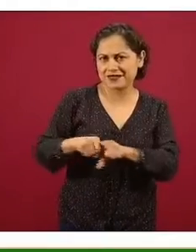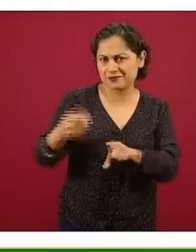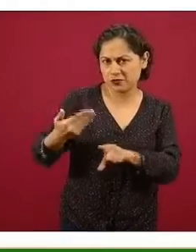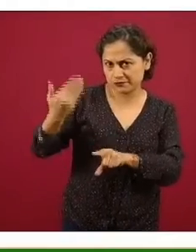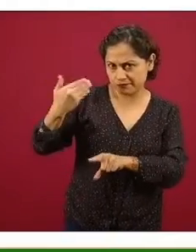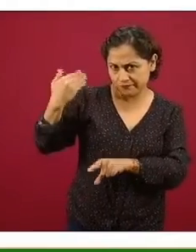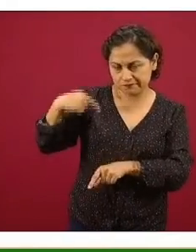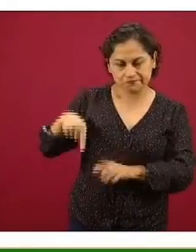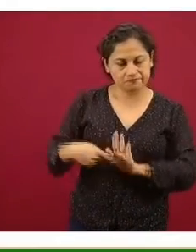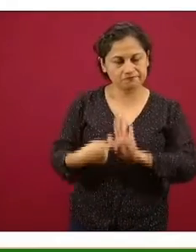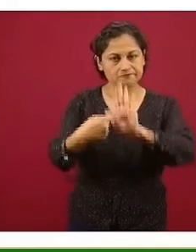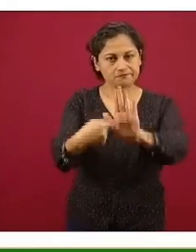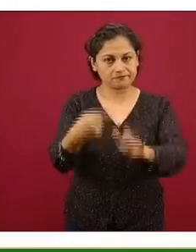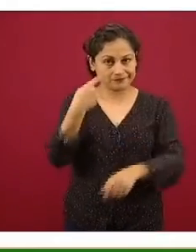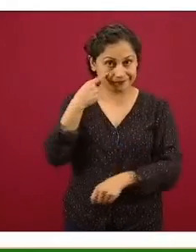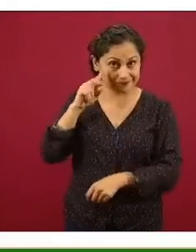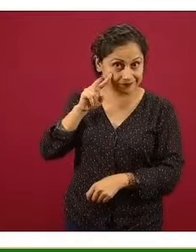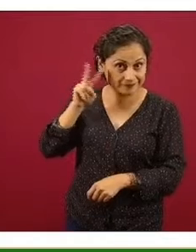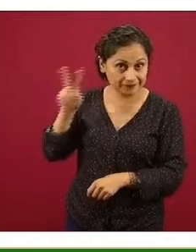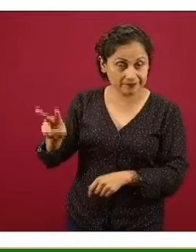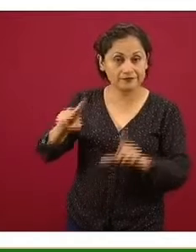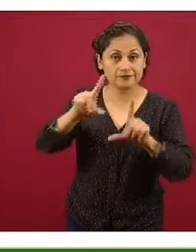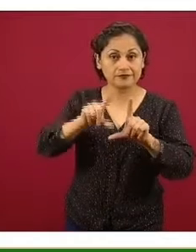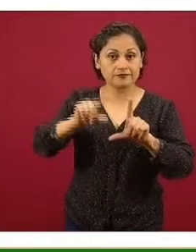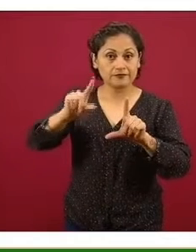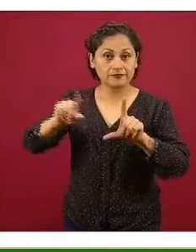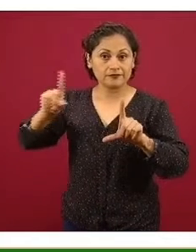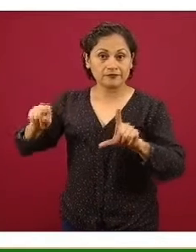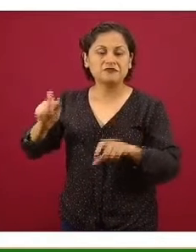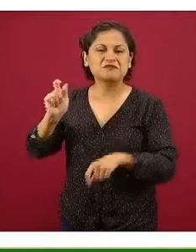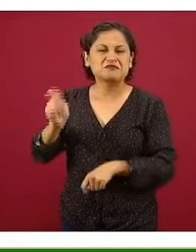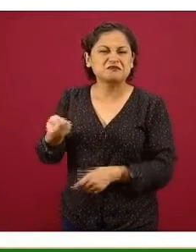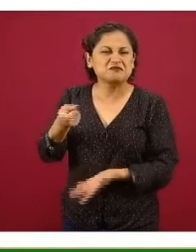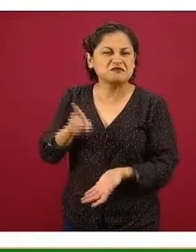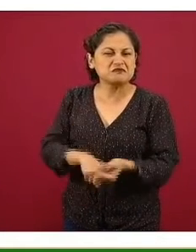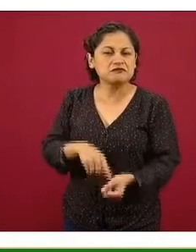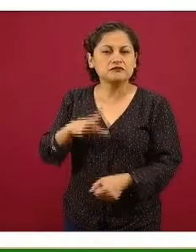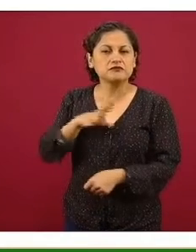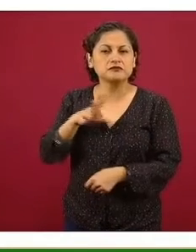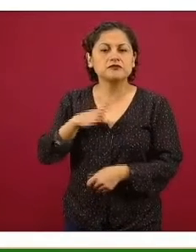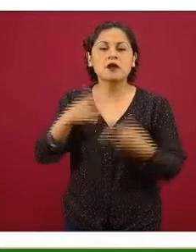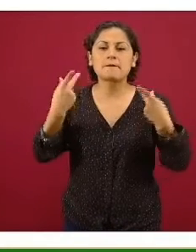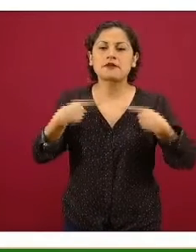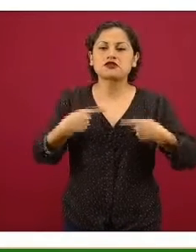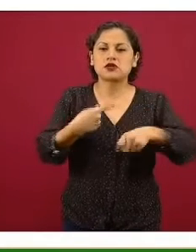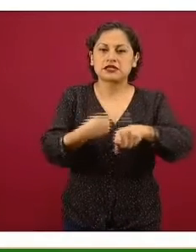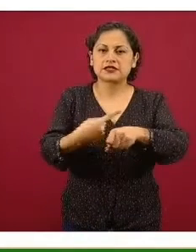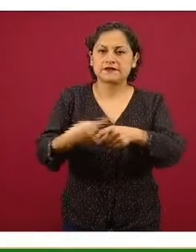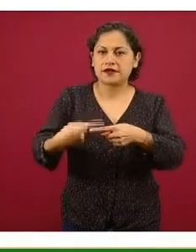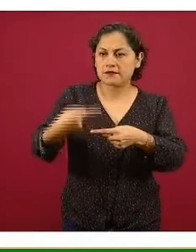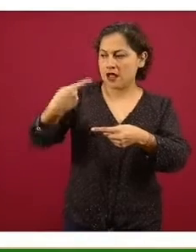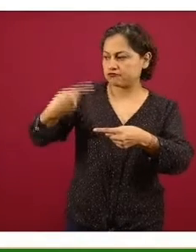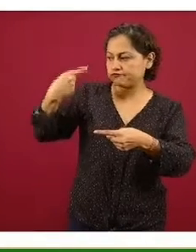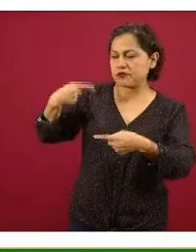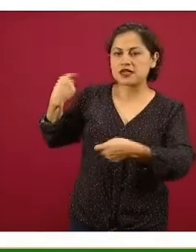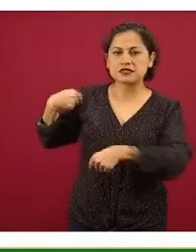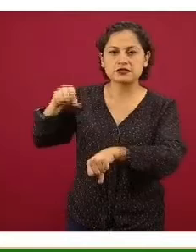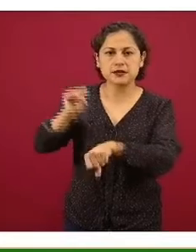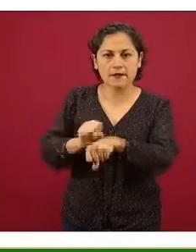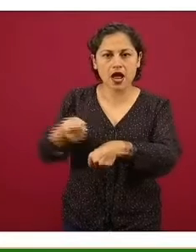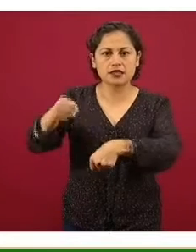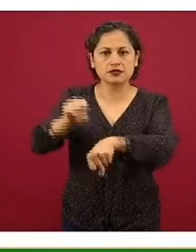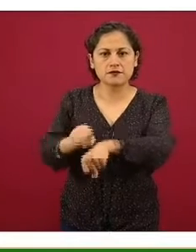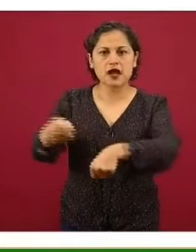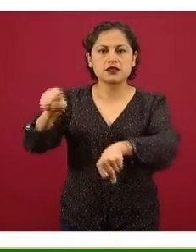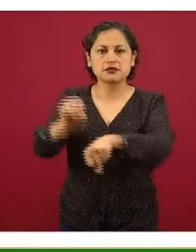pueden encontrar los casos incidentes para cada una de las semanas epidemiológicas, y en los tres